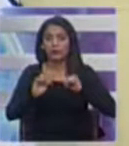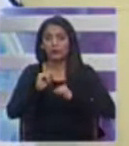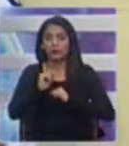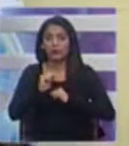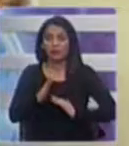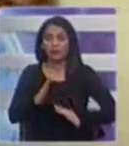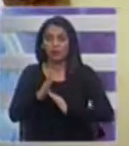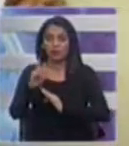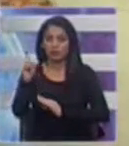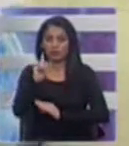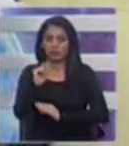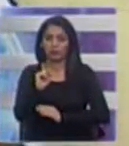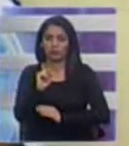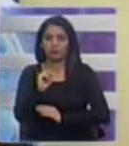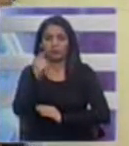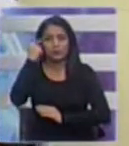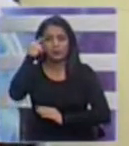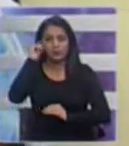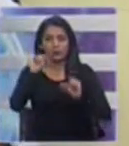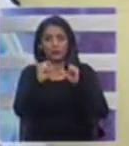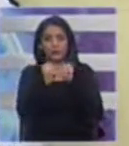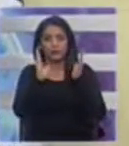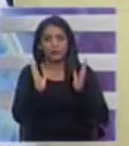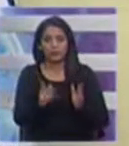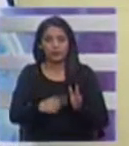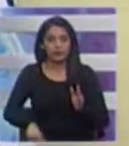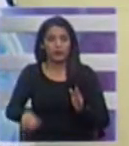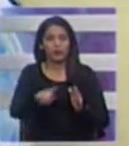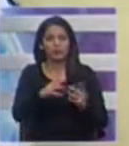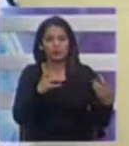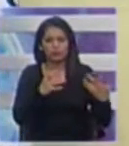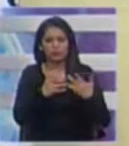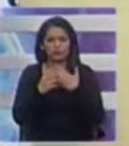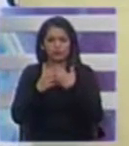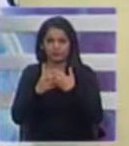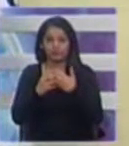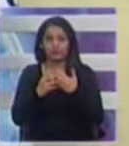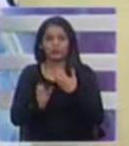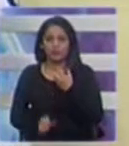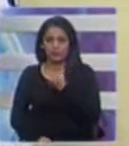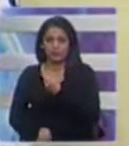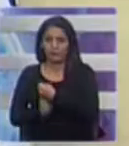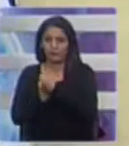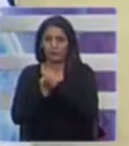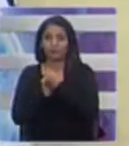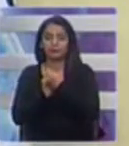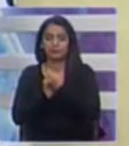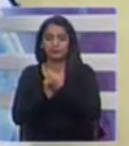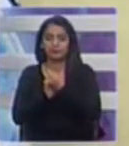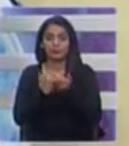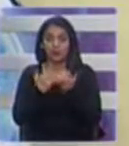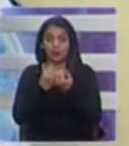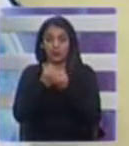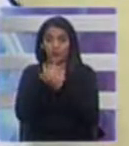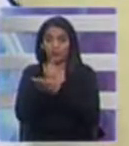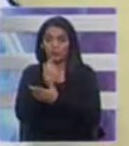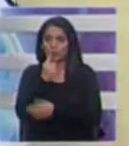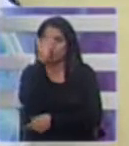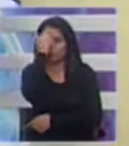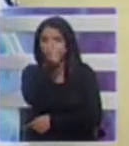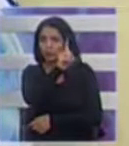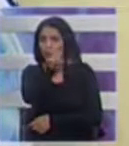lo hacemos de una forma muy sencilla para llegar a los jóvenes. Le damos la autodeterminación para que ellos puedan decidir su voto por quién